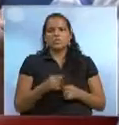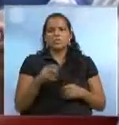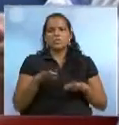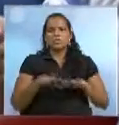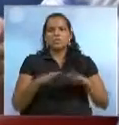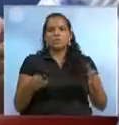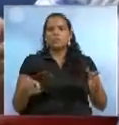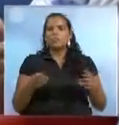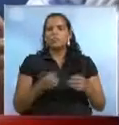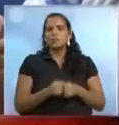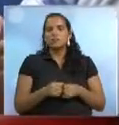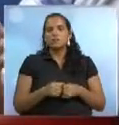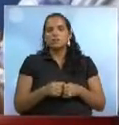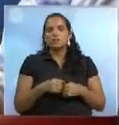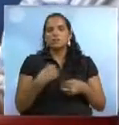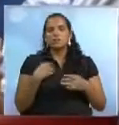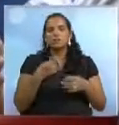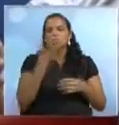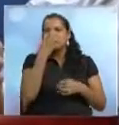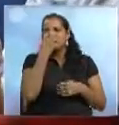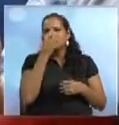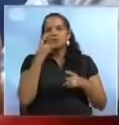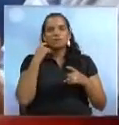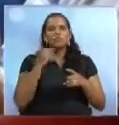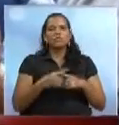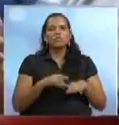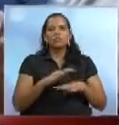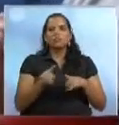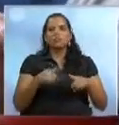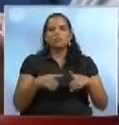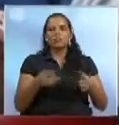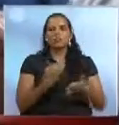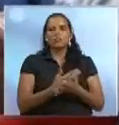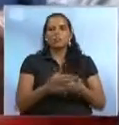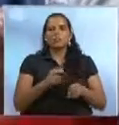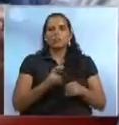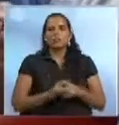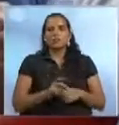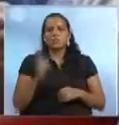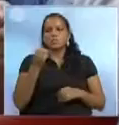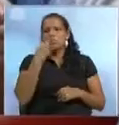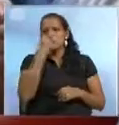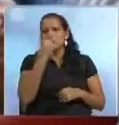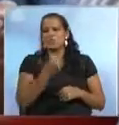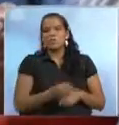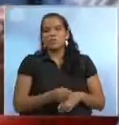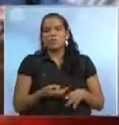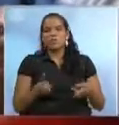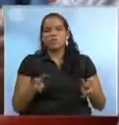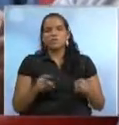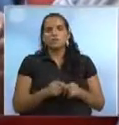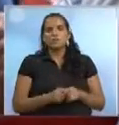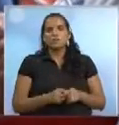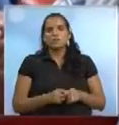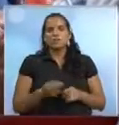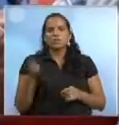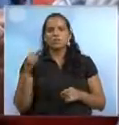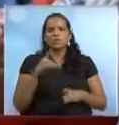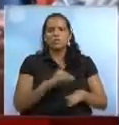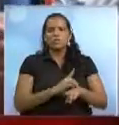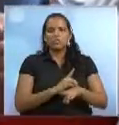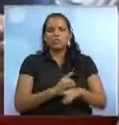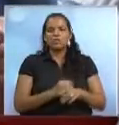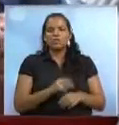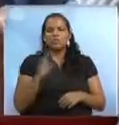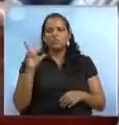mesas, vituallas, mascarillas, bueno, hay una infinidad de cosas, víveres. También venimos con médicos,